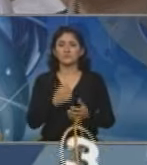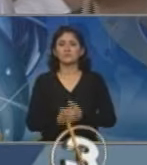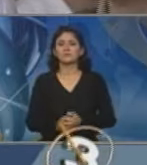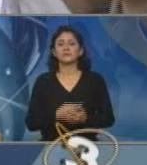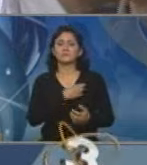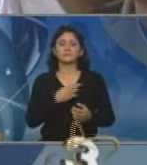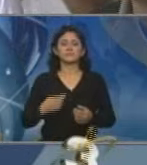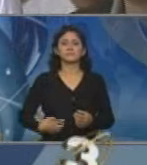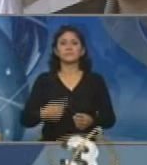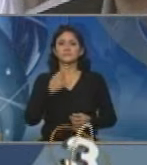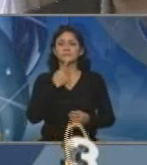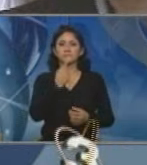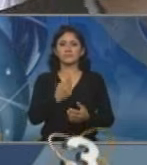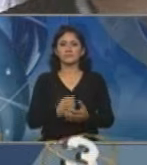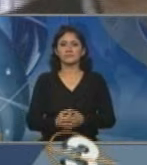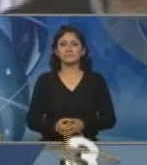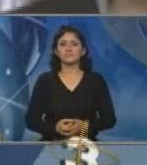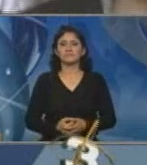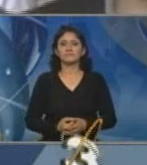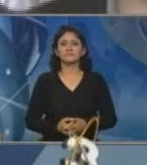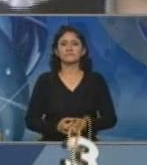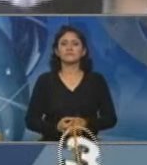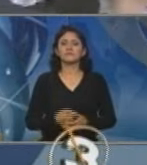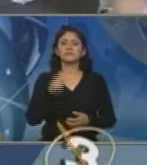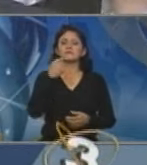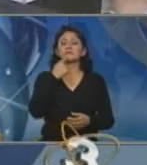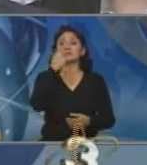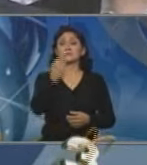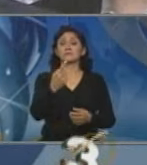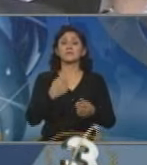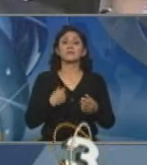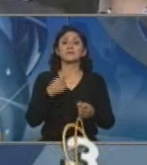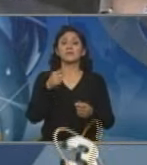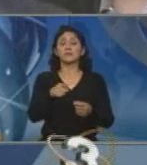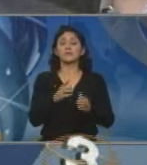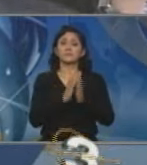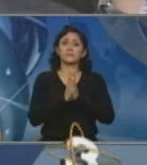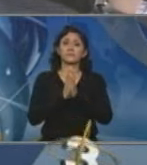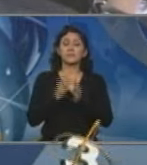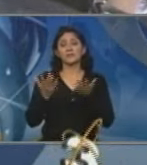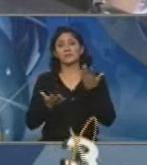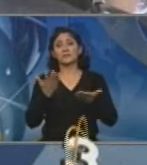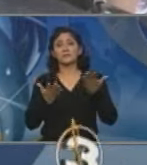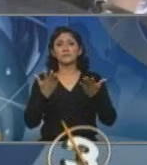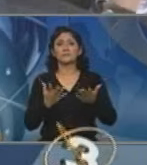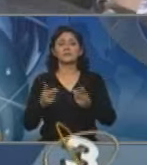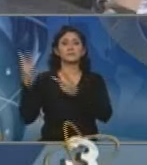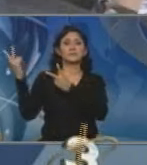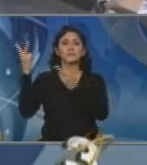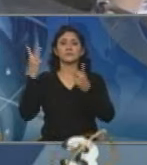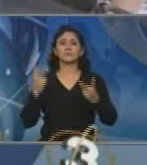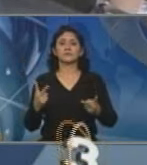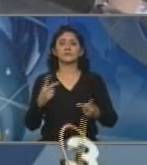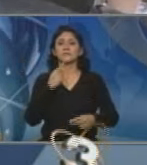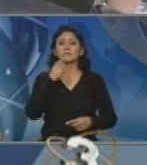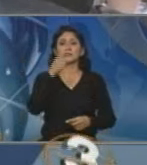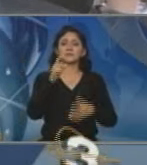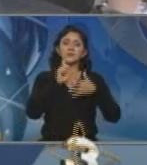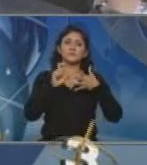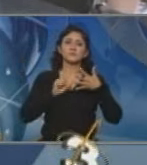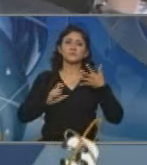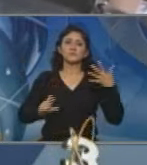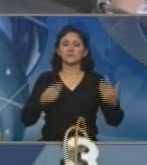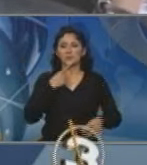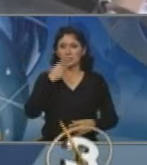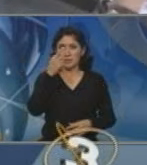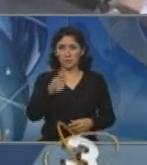comparación a la primera vuelta electoral, se ha podido observar que es una menor cantidad de personas la que han asistido este día a los centros de votaciones, teniendo